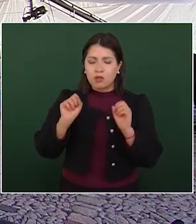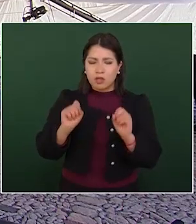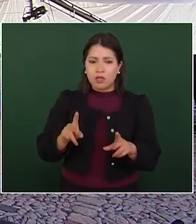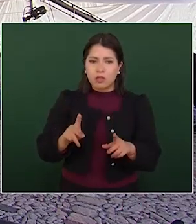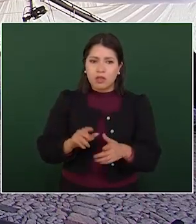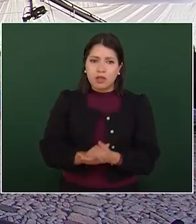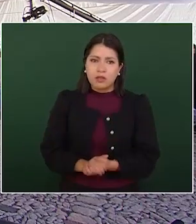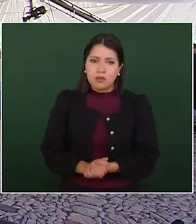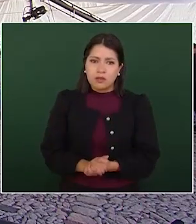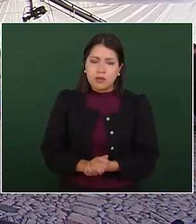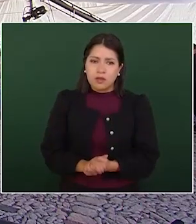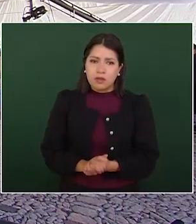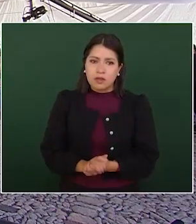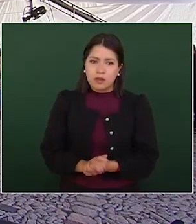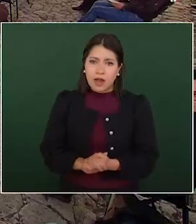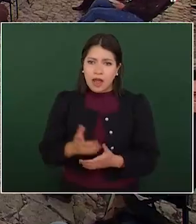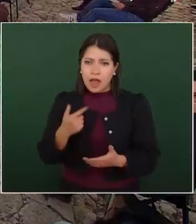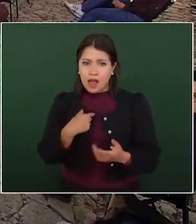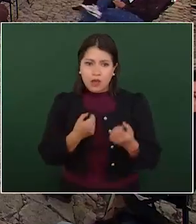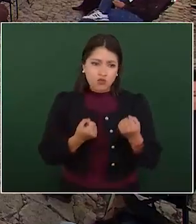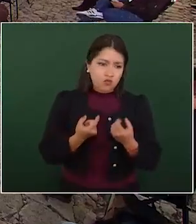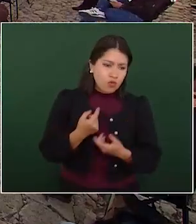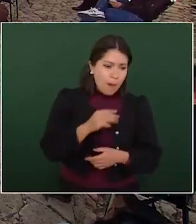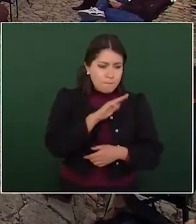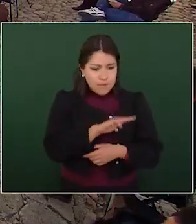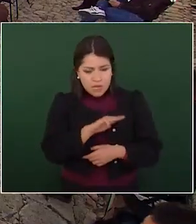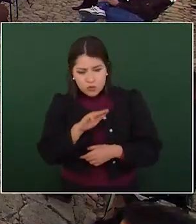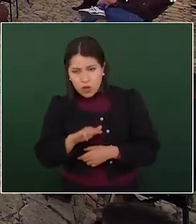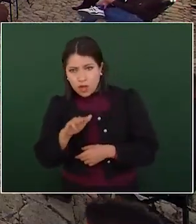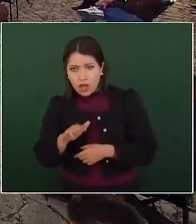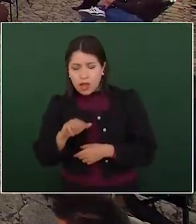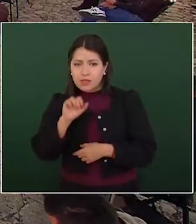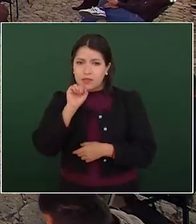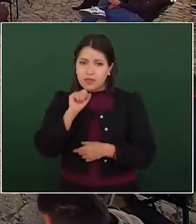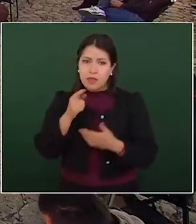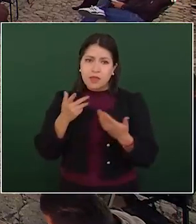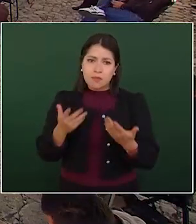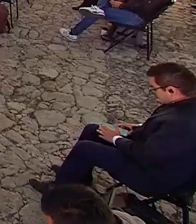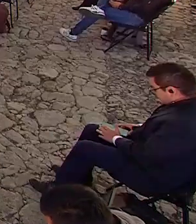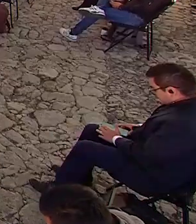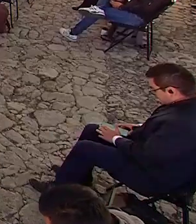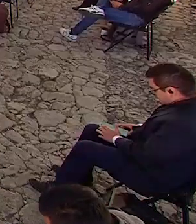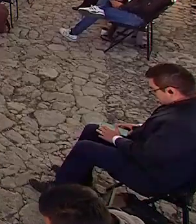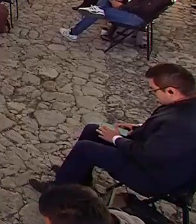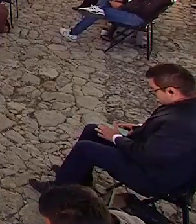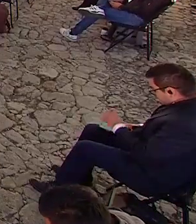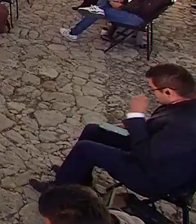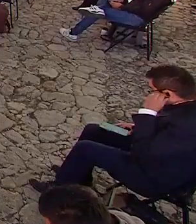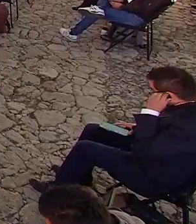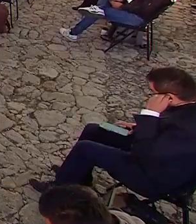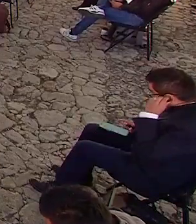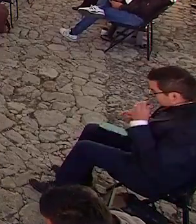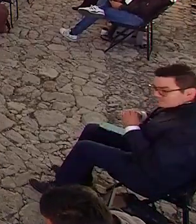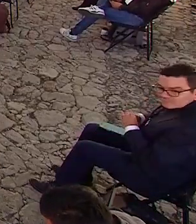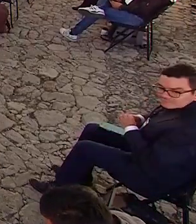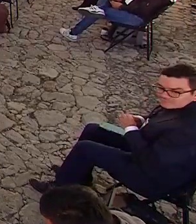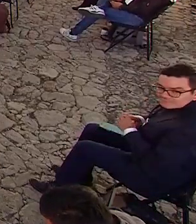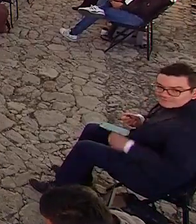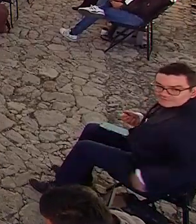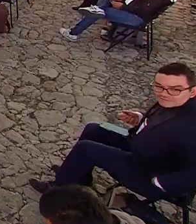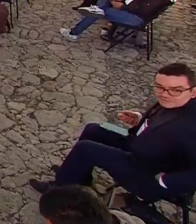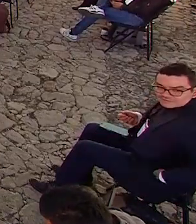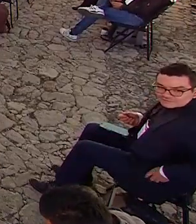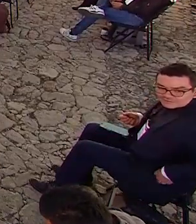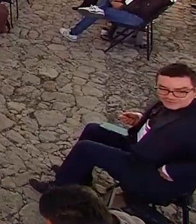a equilibrar Michoacán y periodistas del resto del